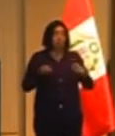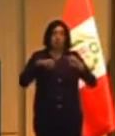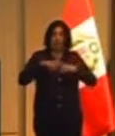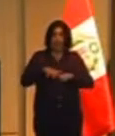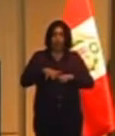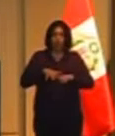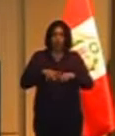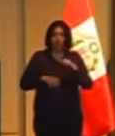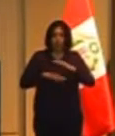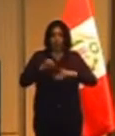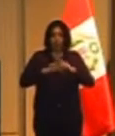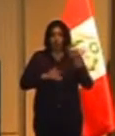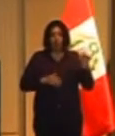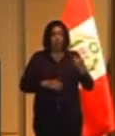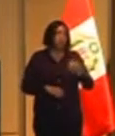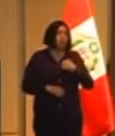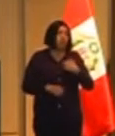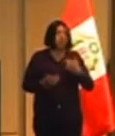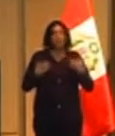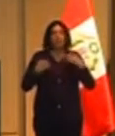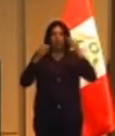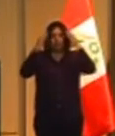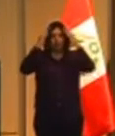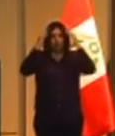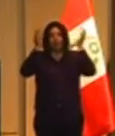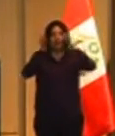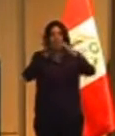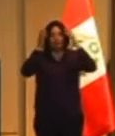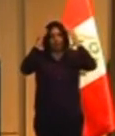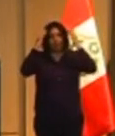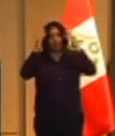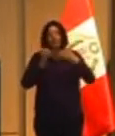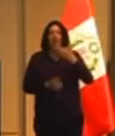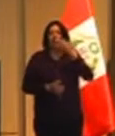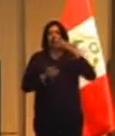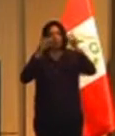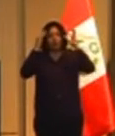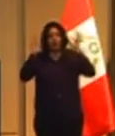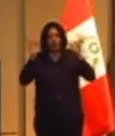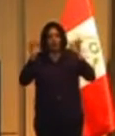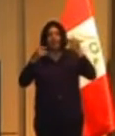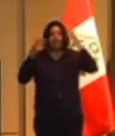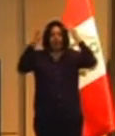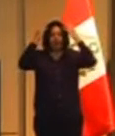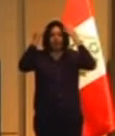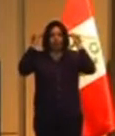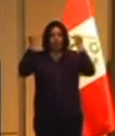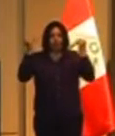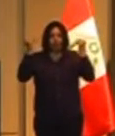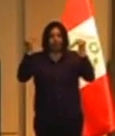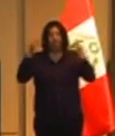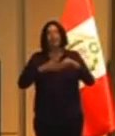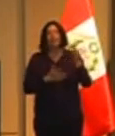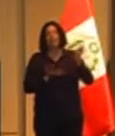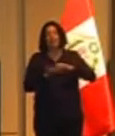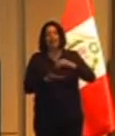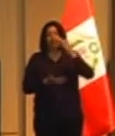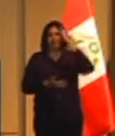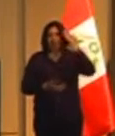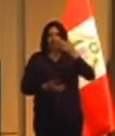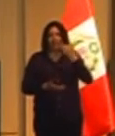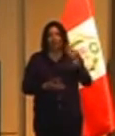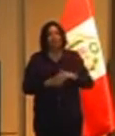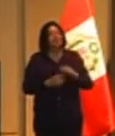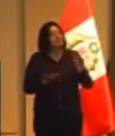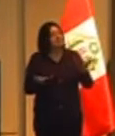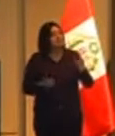comenzaron los estacionamientos, yo tenía más pelo y no tenía tantas canas. Ahora tengo menos pelo y tengo más canas. Y la